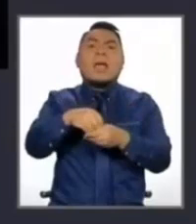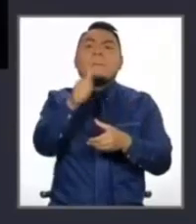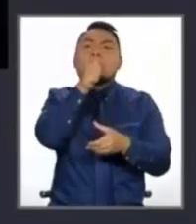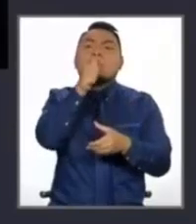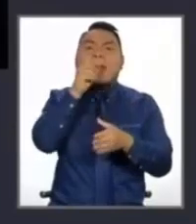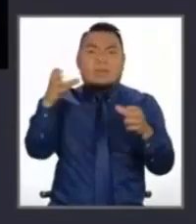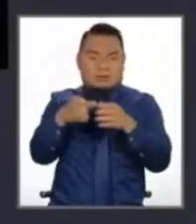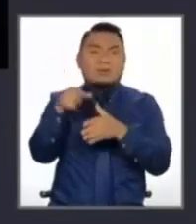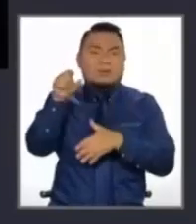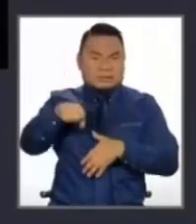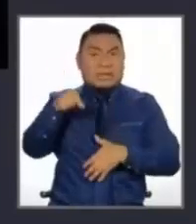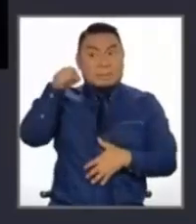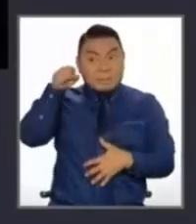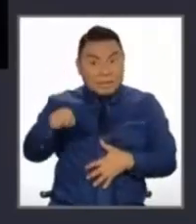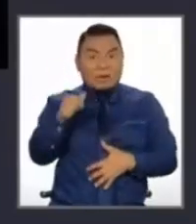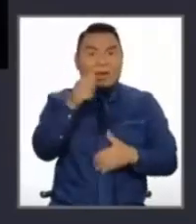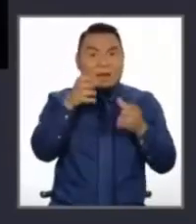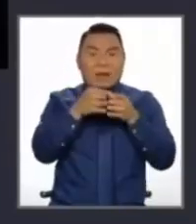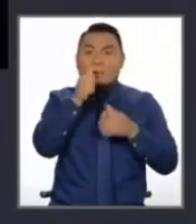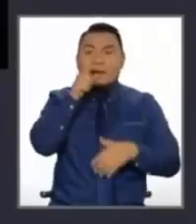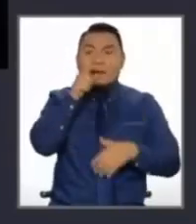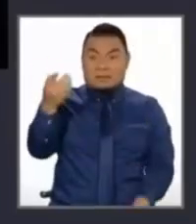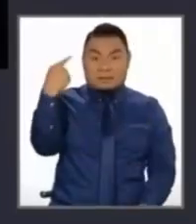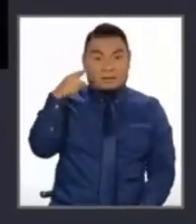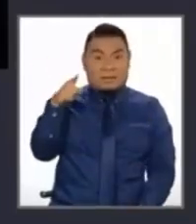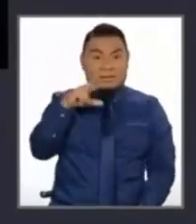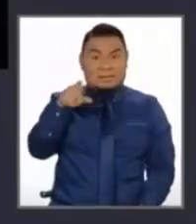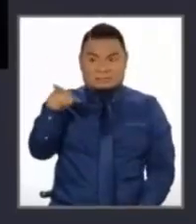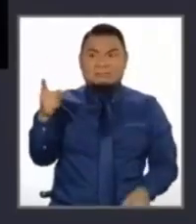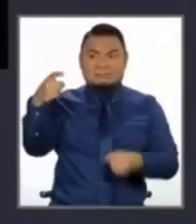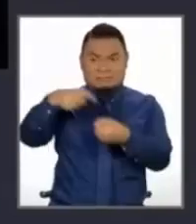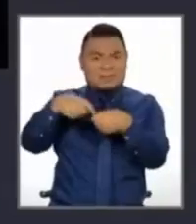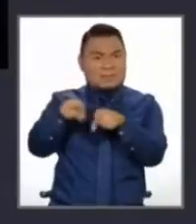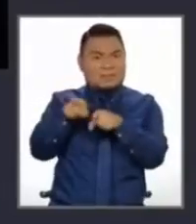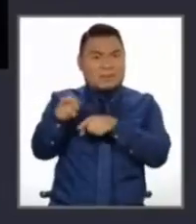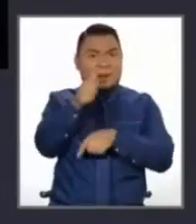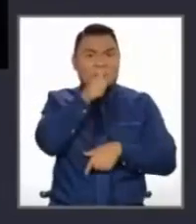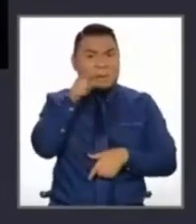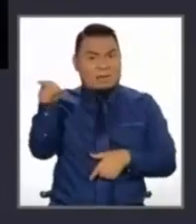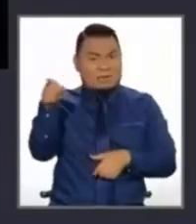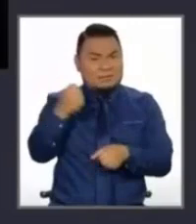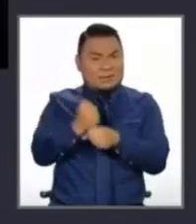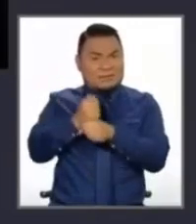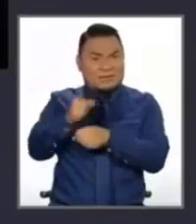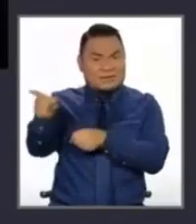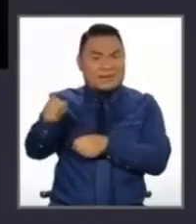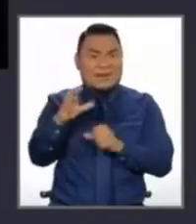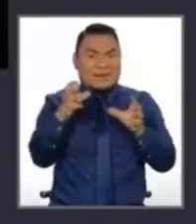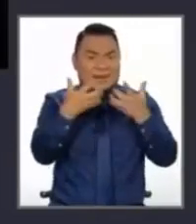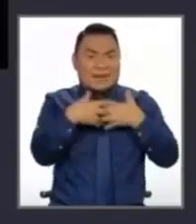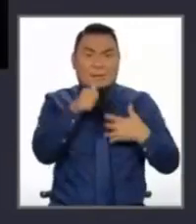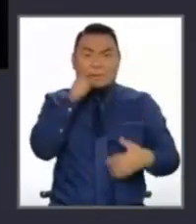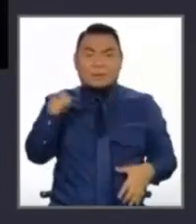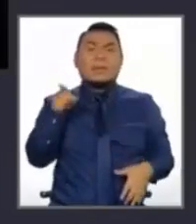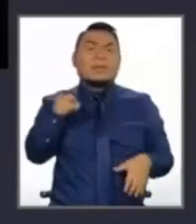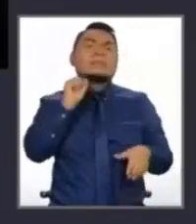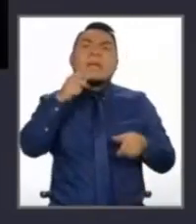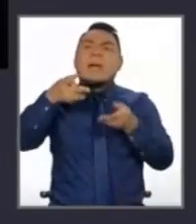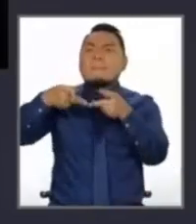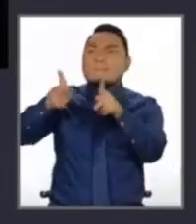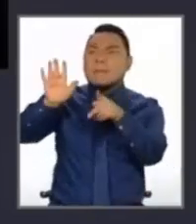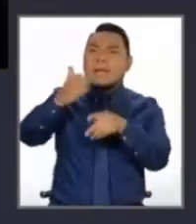Ese sector privado al cual el doctor Ceballos también forma parte, en donde trabaja a pesar de que tiene una licencia con el